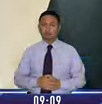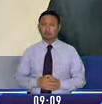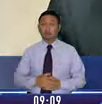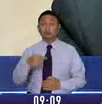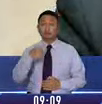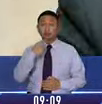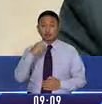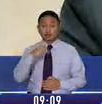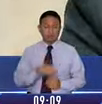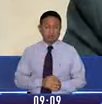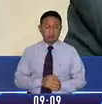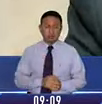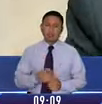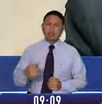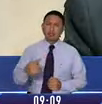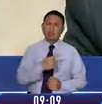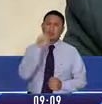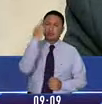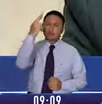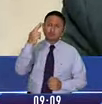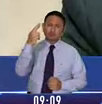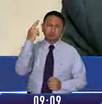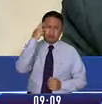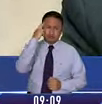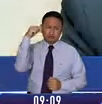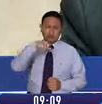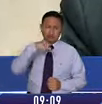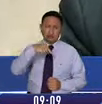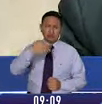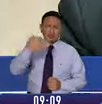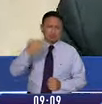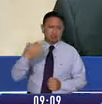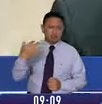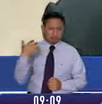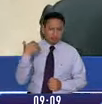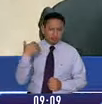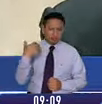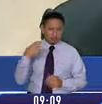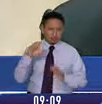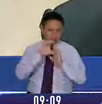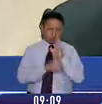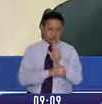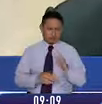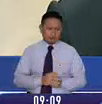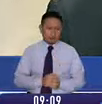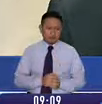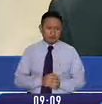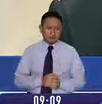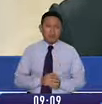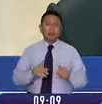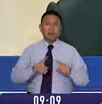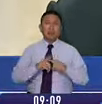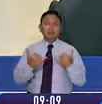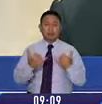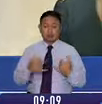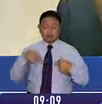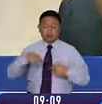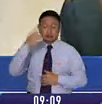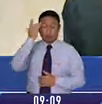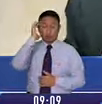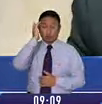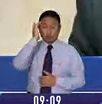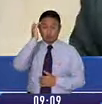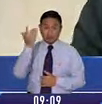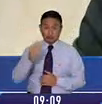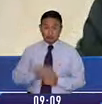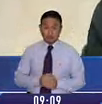plantear que no hay una razón de ser de las garantías jurisdiccionales. Pero a todas luces preocupa